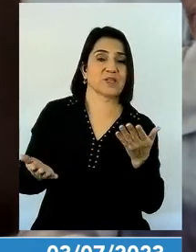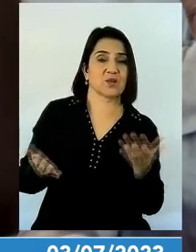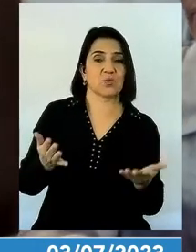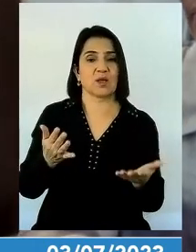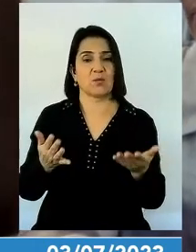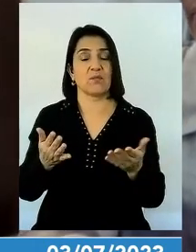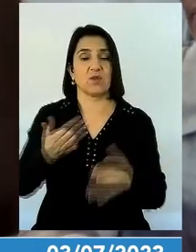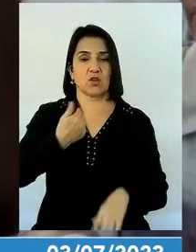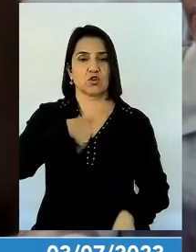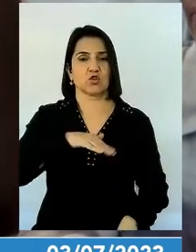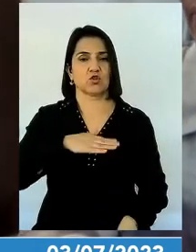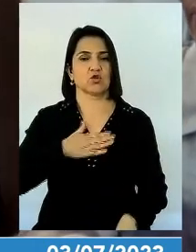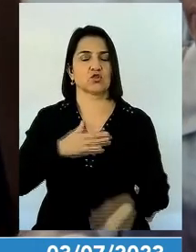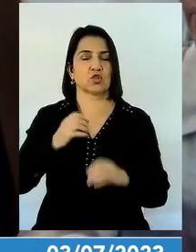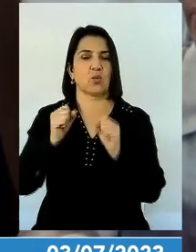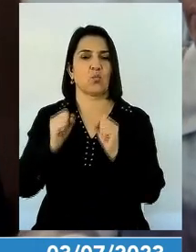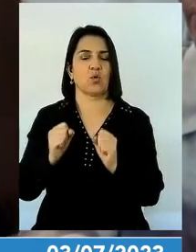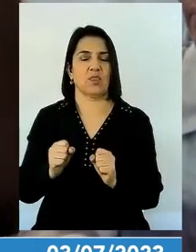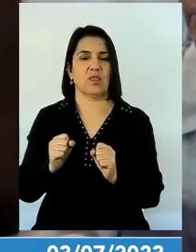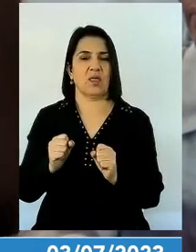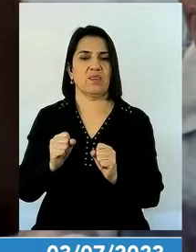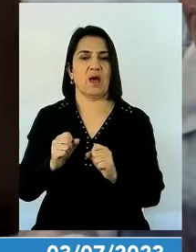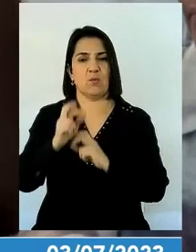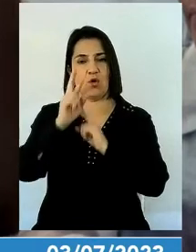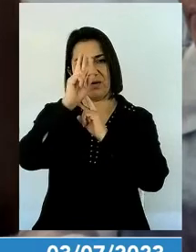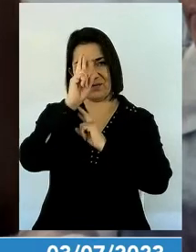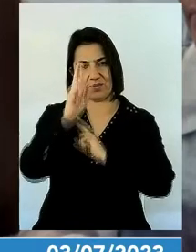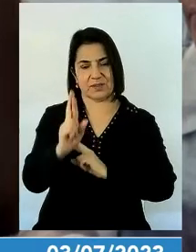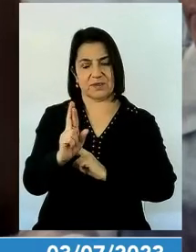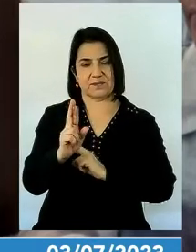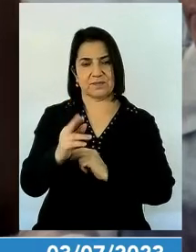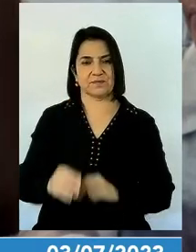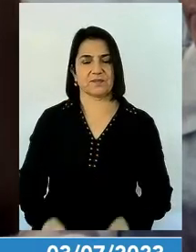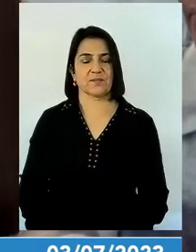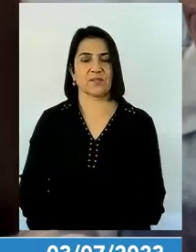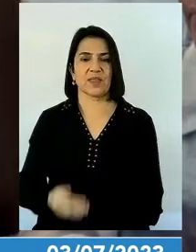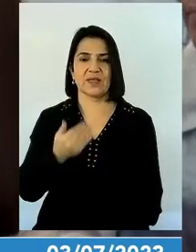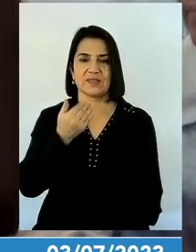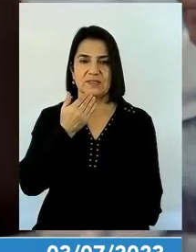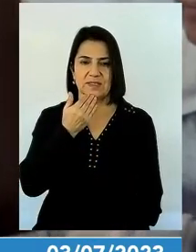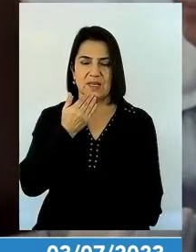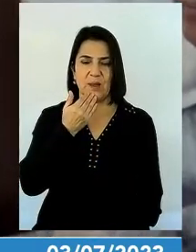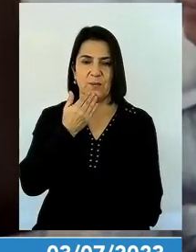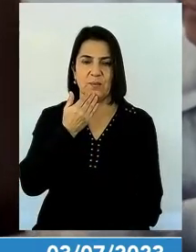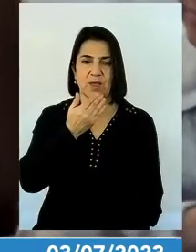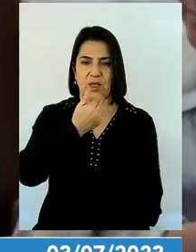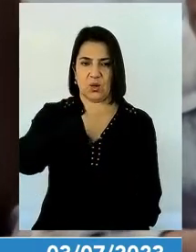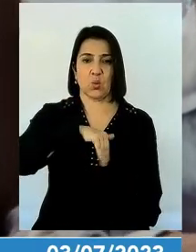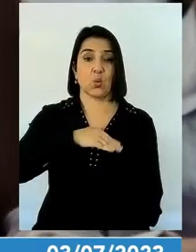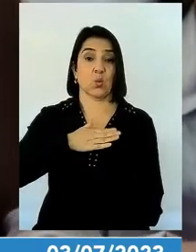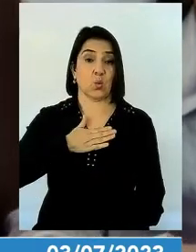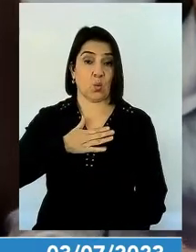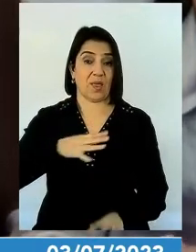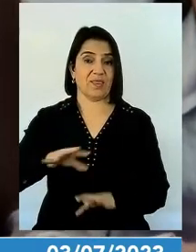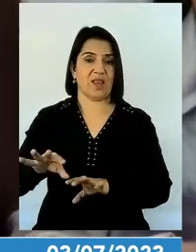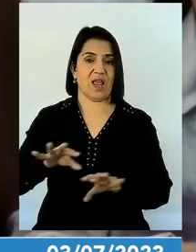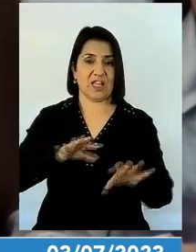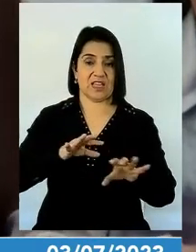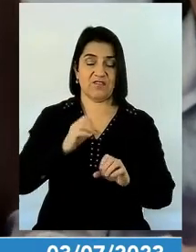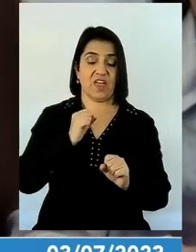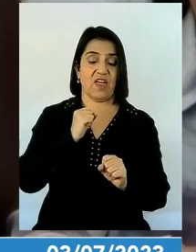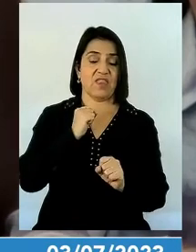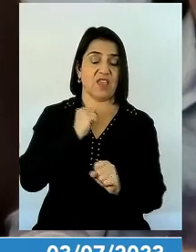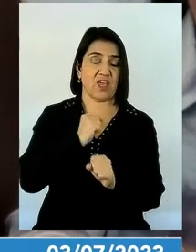podamos estar en respeto y también con nuestras actividades que están vinculadas con el océano.